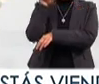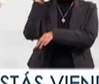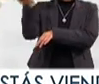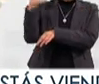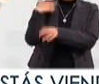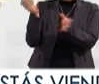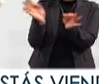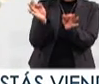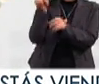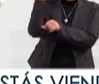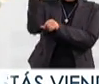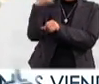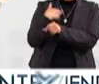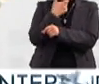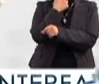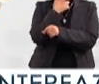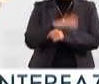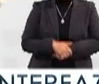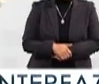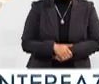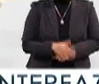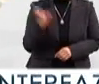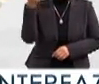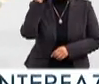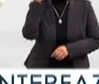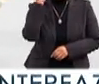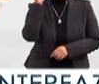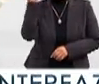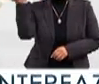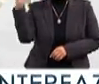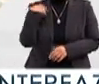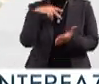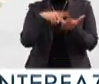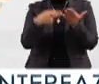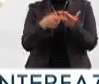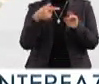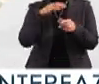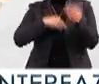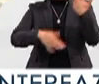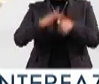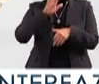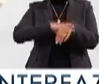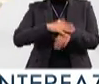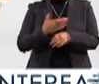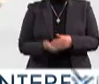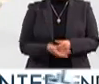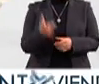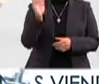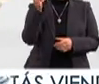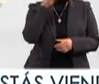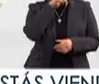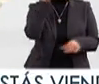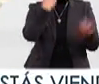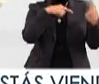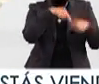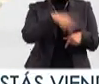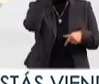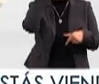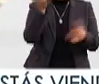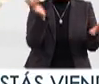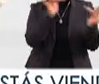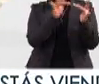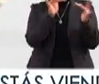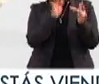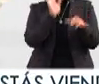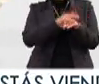poco contrarrestar el frío de Londres y esperamos que pues tus proyectos sigan teniendo muchísimo éxito ojalá pronto estés por aquí en México para